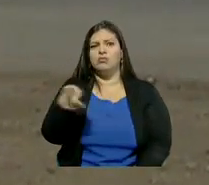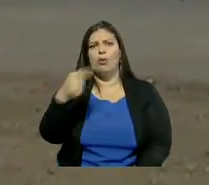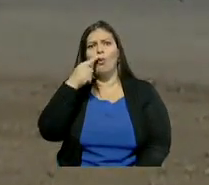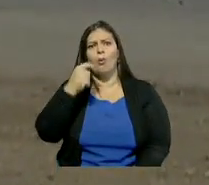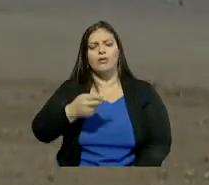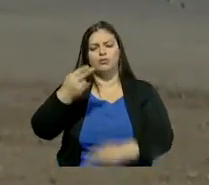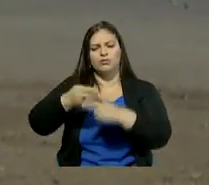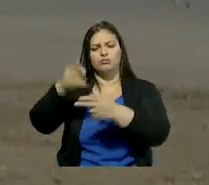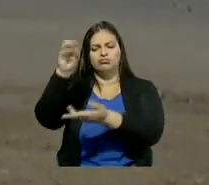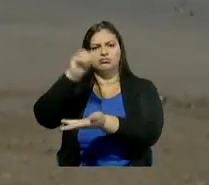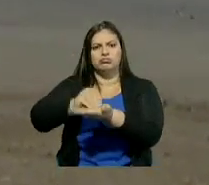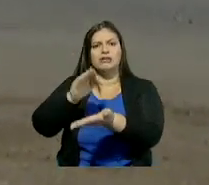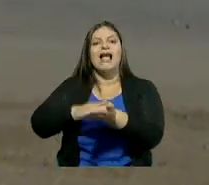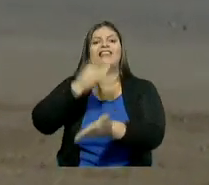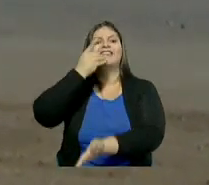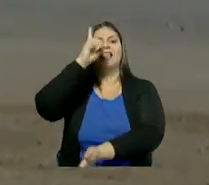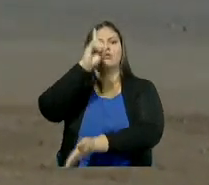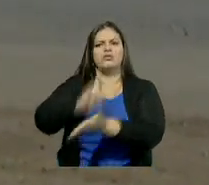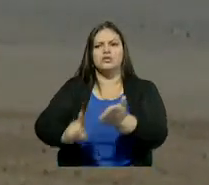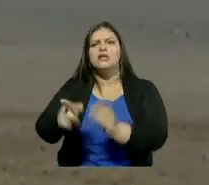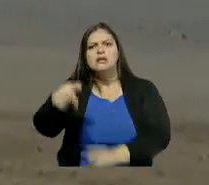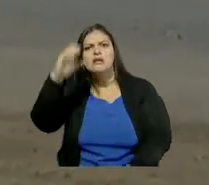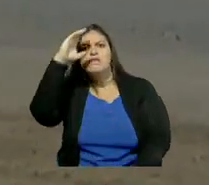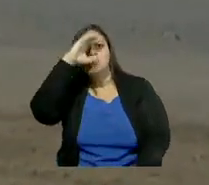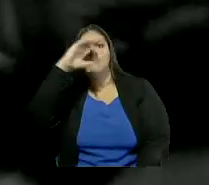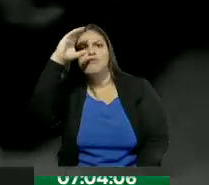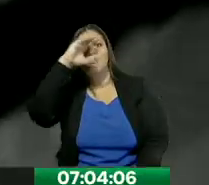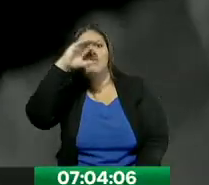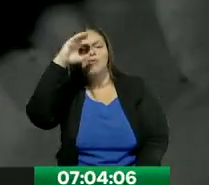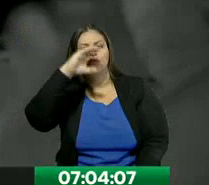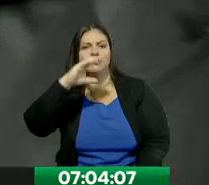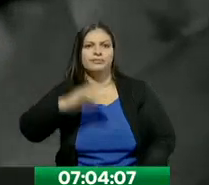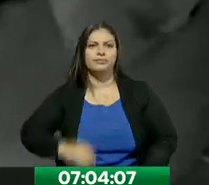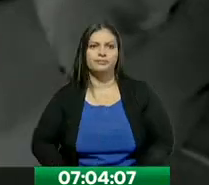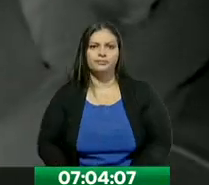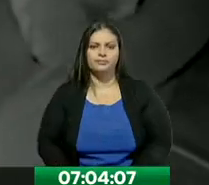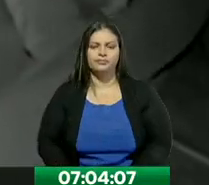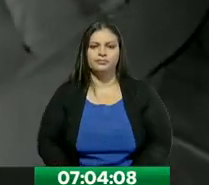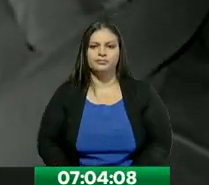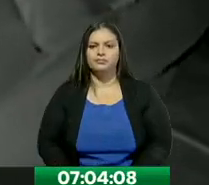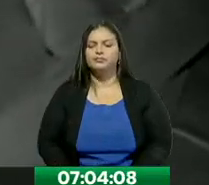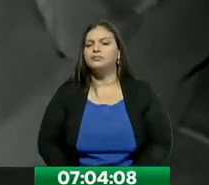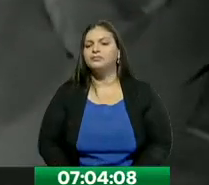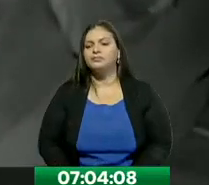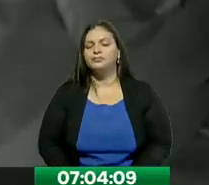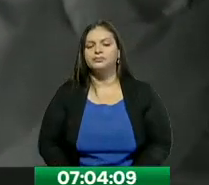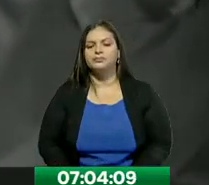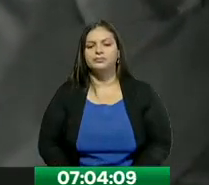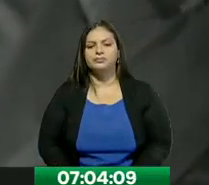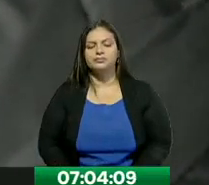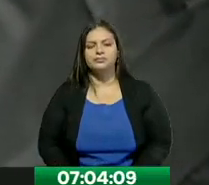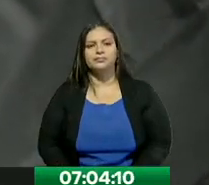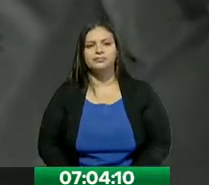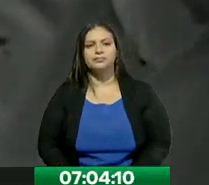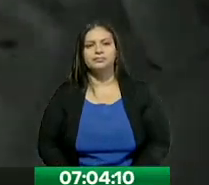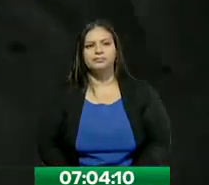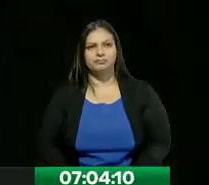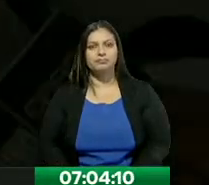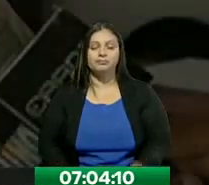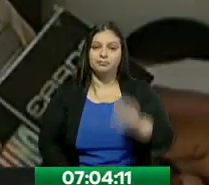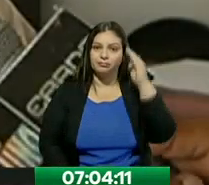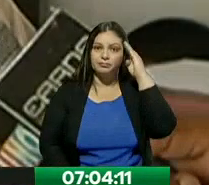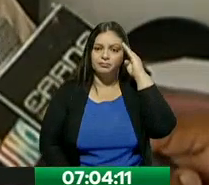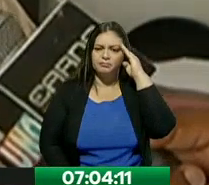ya mantenía otra relación, otro compromiso. Entonces manifestaba de que porque tenía una